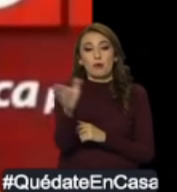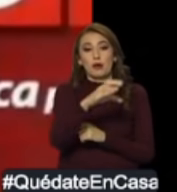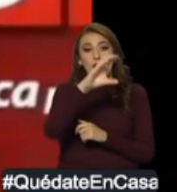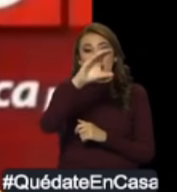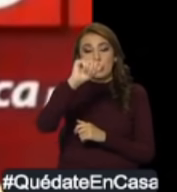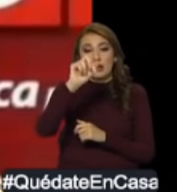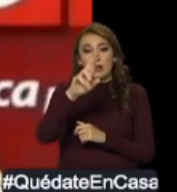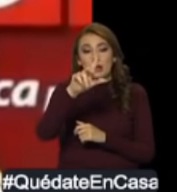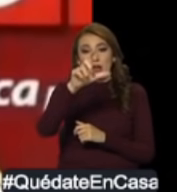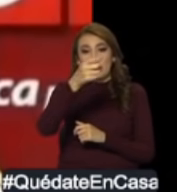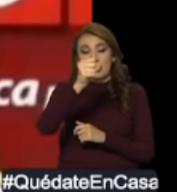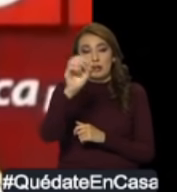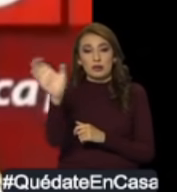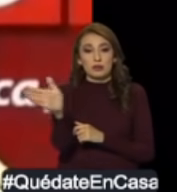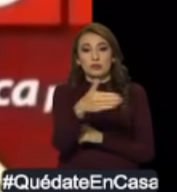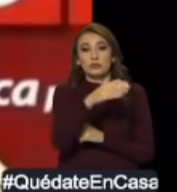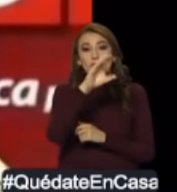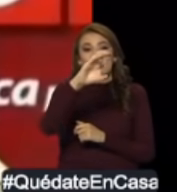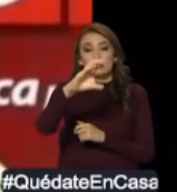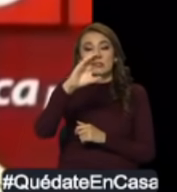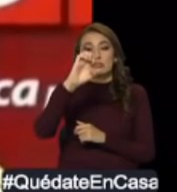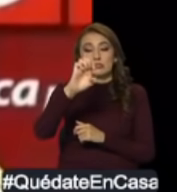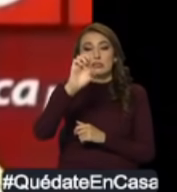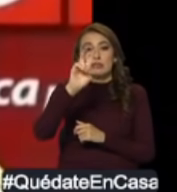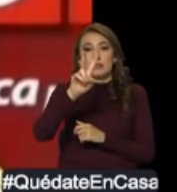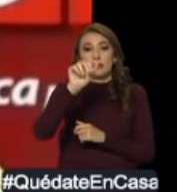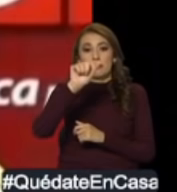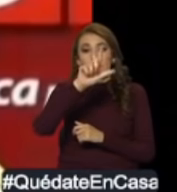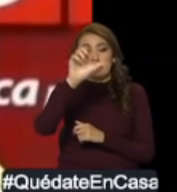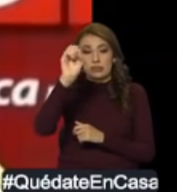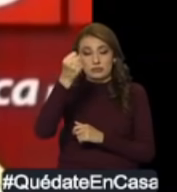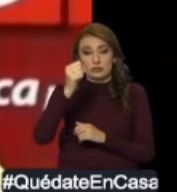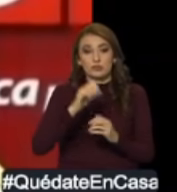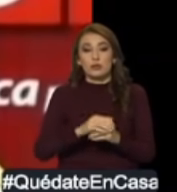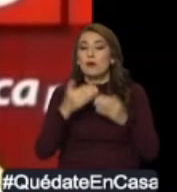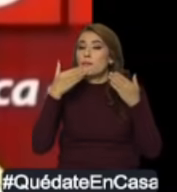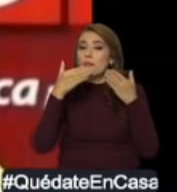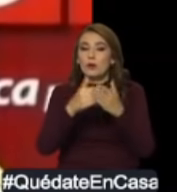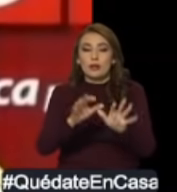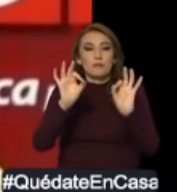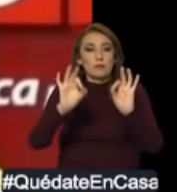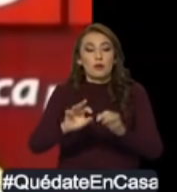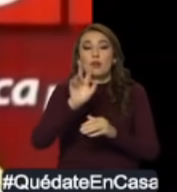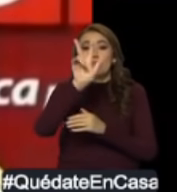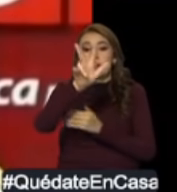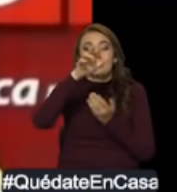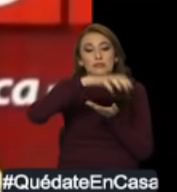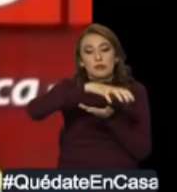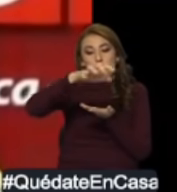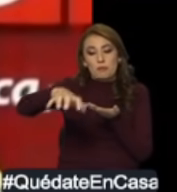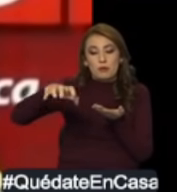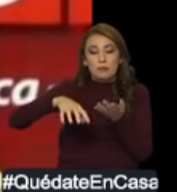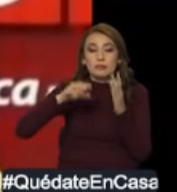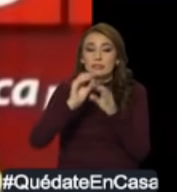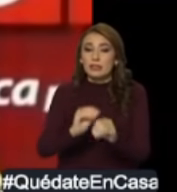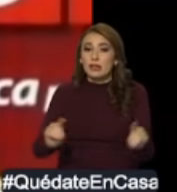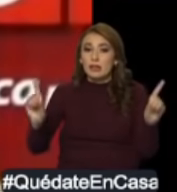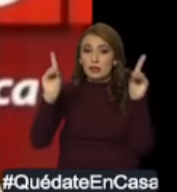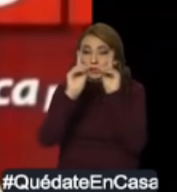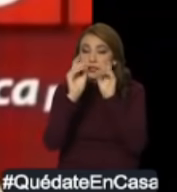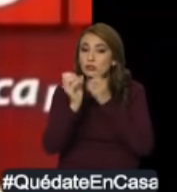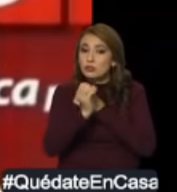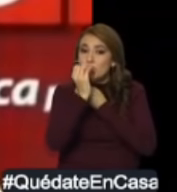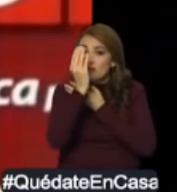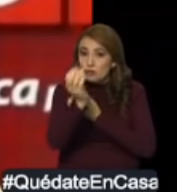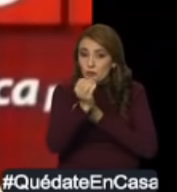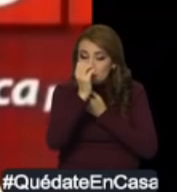una presentación mostrándoles como el ejemplo en 3 provincias de cuáles son los informes que está preparando el Ministerio de Salud para